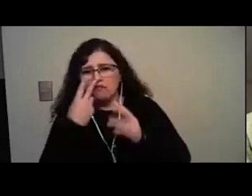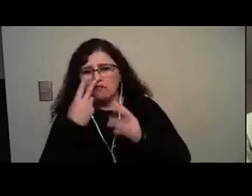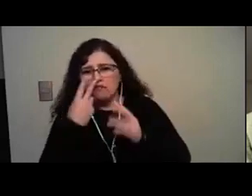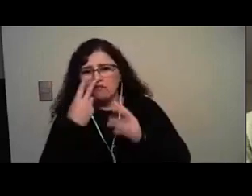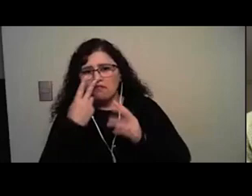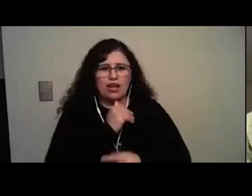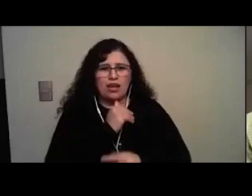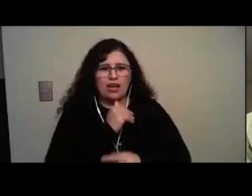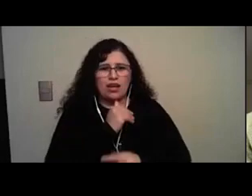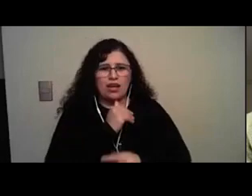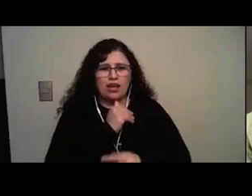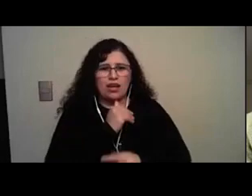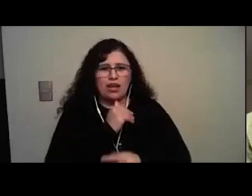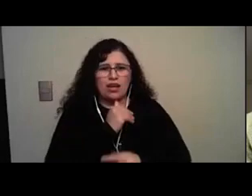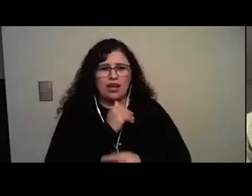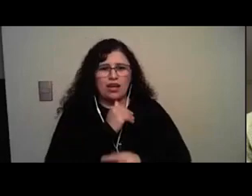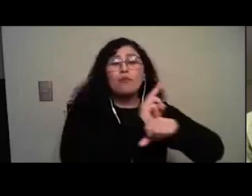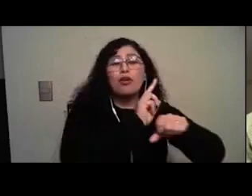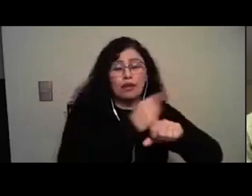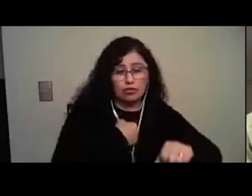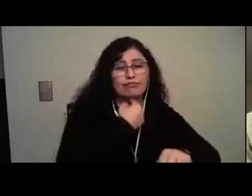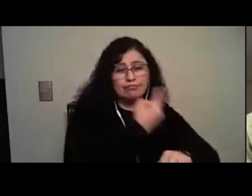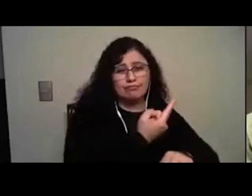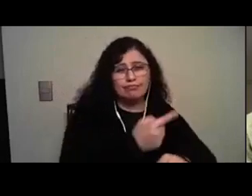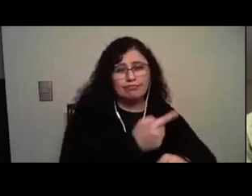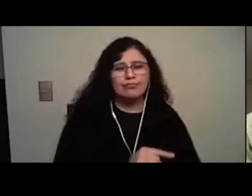Profe, y tengo una consulta. Sí, adelante, Romina.